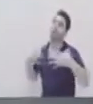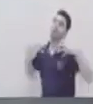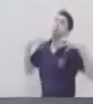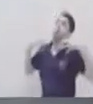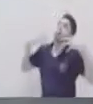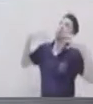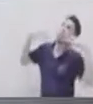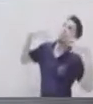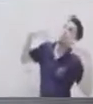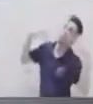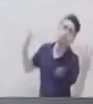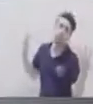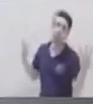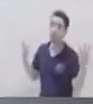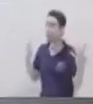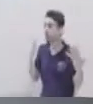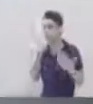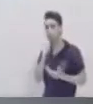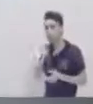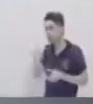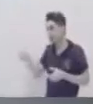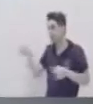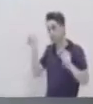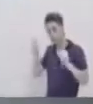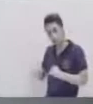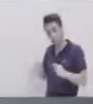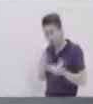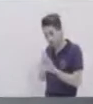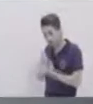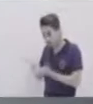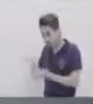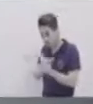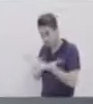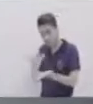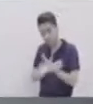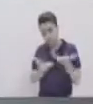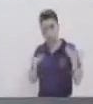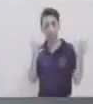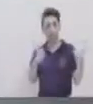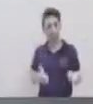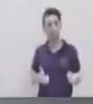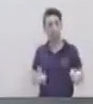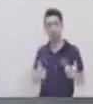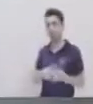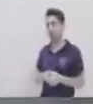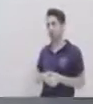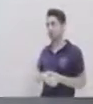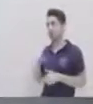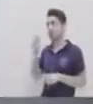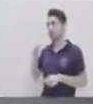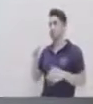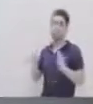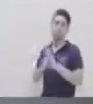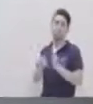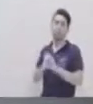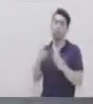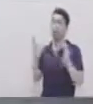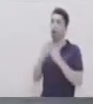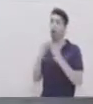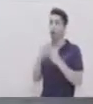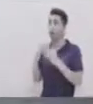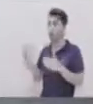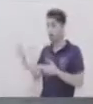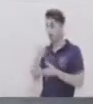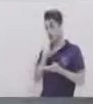recargue más y no permitan que los demás pues también participen y sean parte de ese proceso. Y ahorita, por ejemplo, en casa,